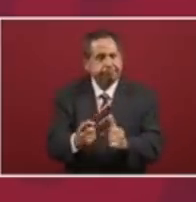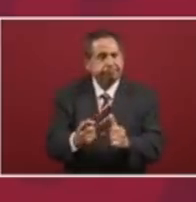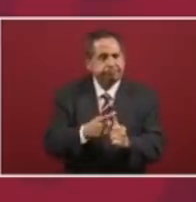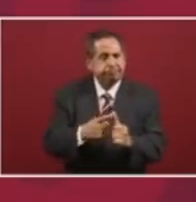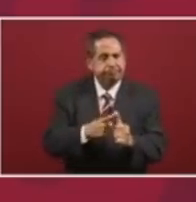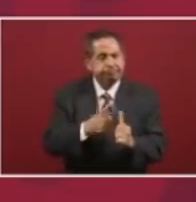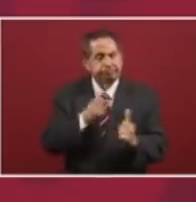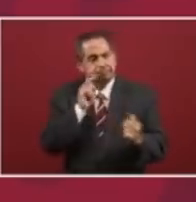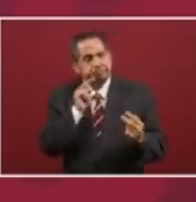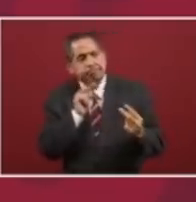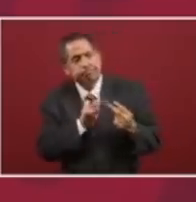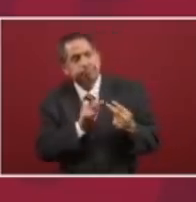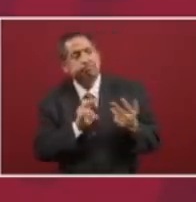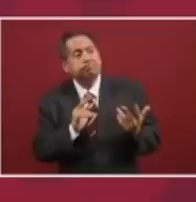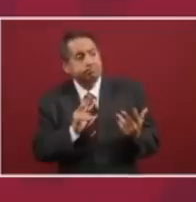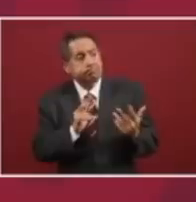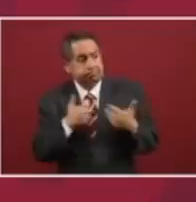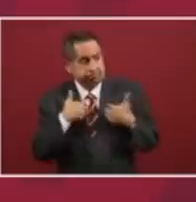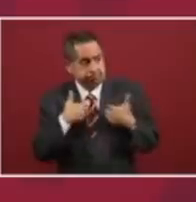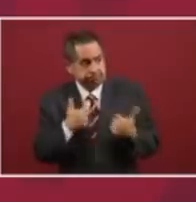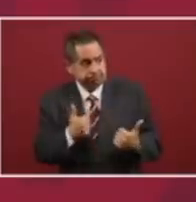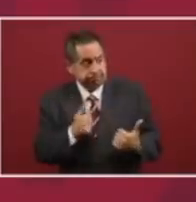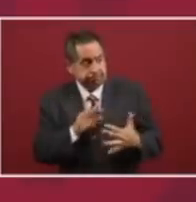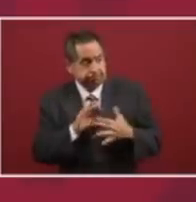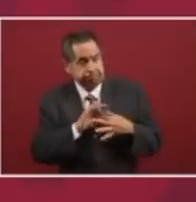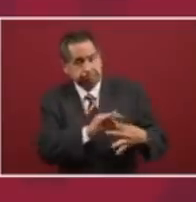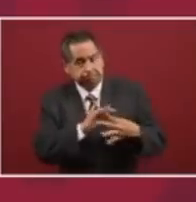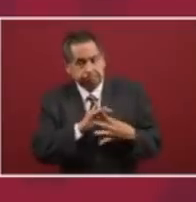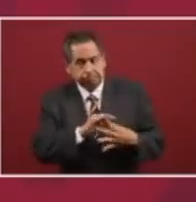buscar que haya un entendimiento